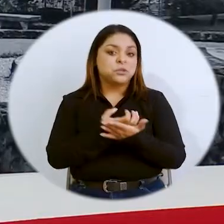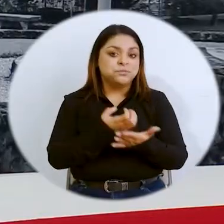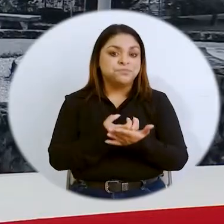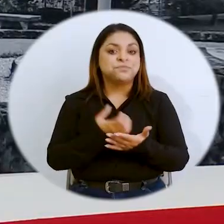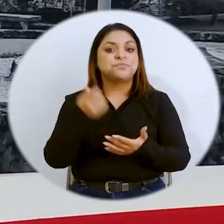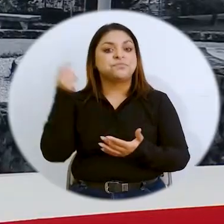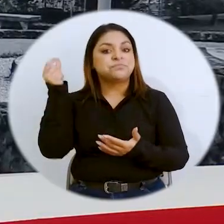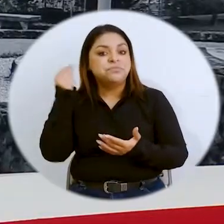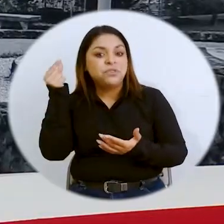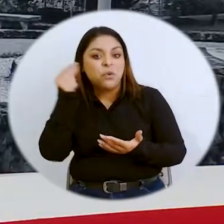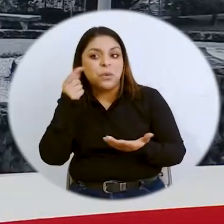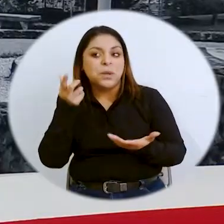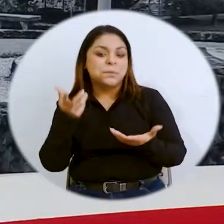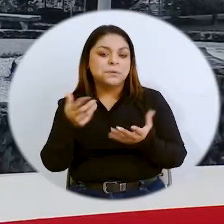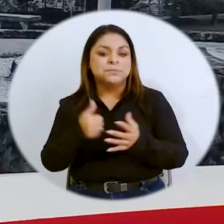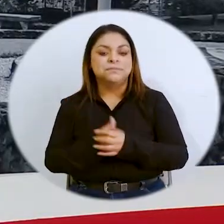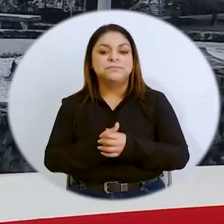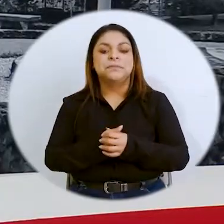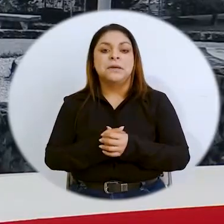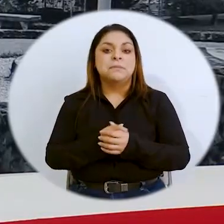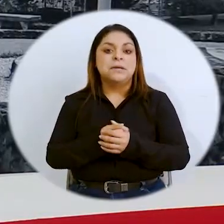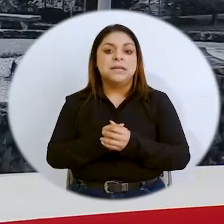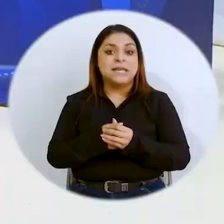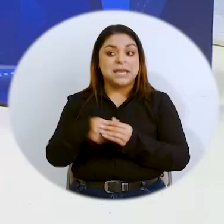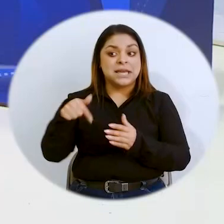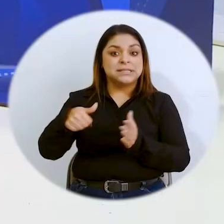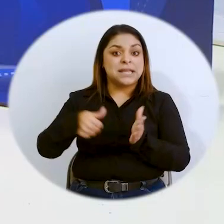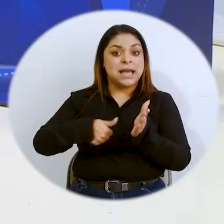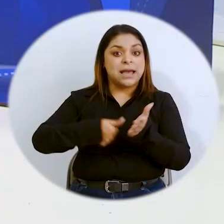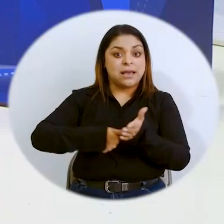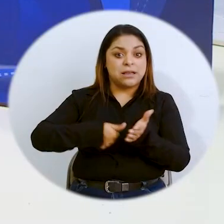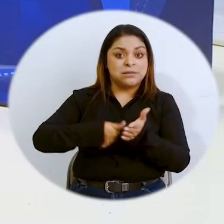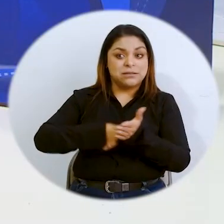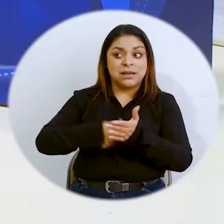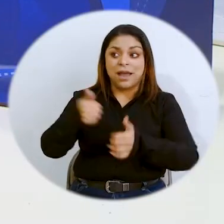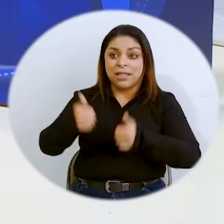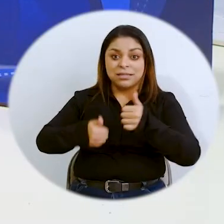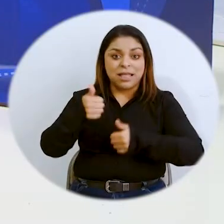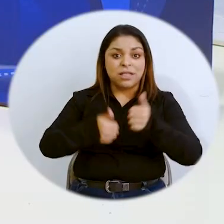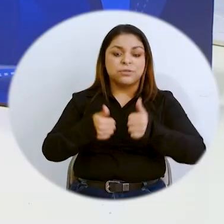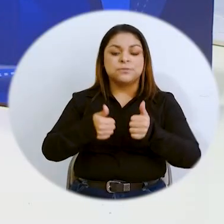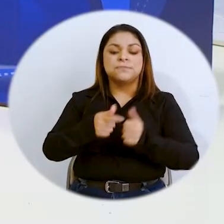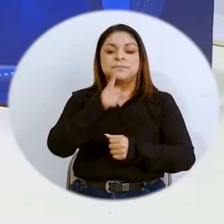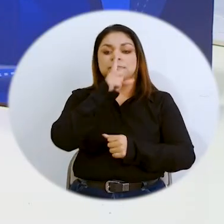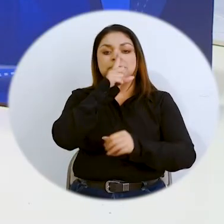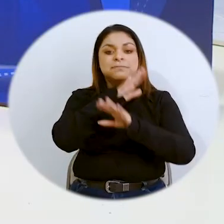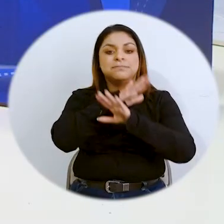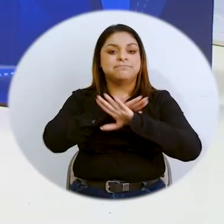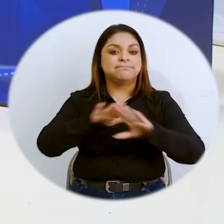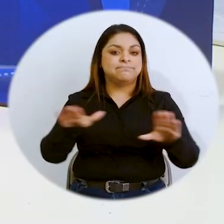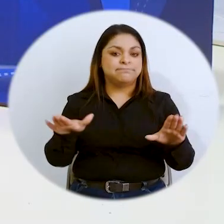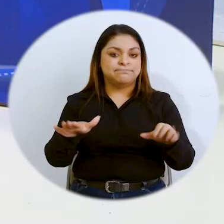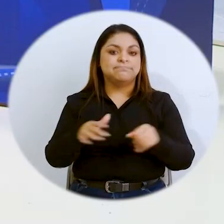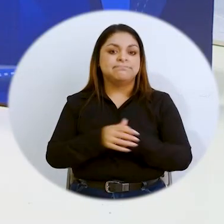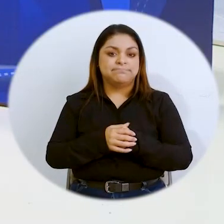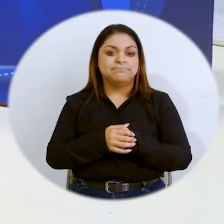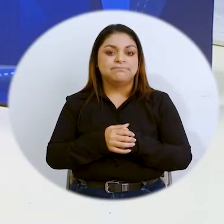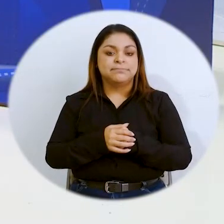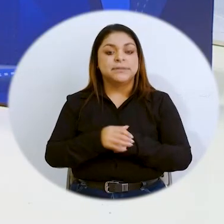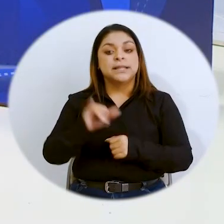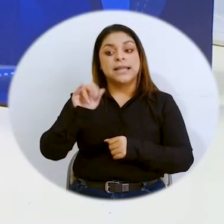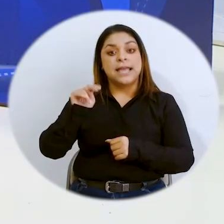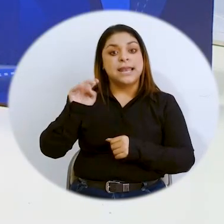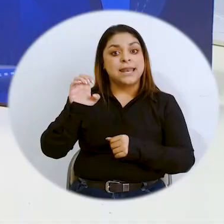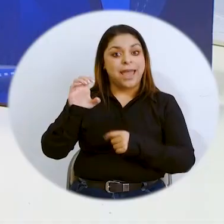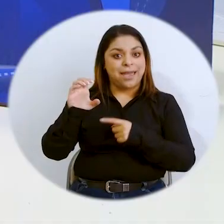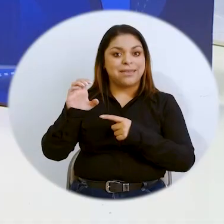economía, del gobierno, y no se tocó durante esta campaña electoral ni las anteriores. Las predicciones